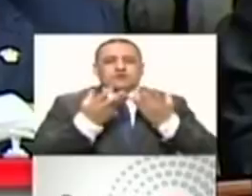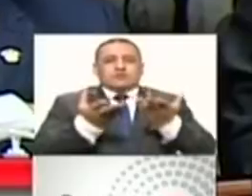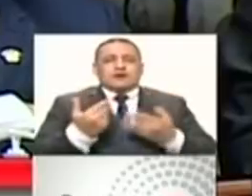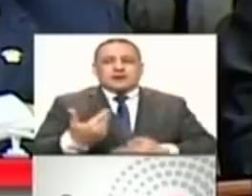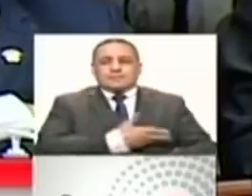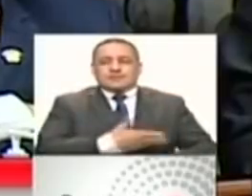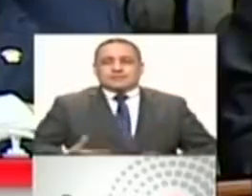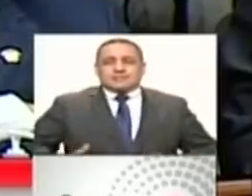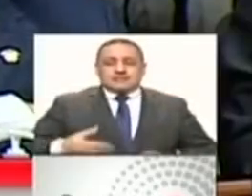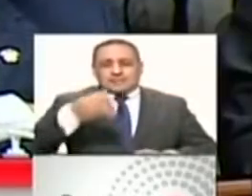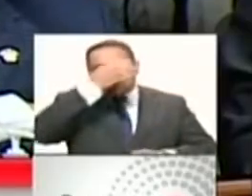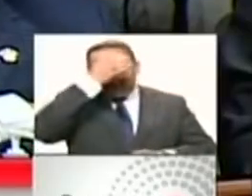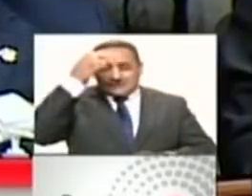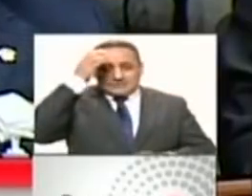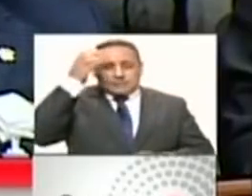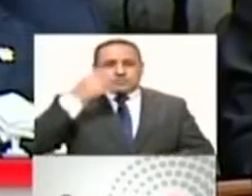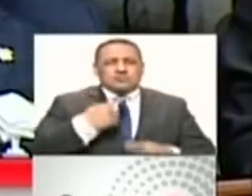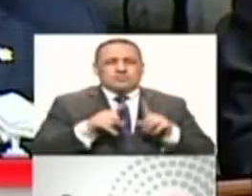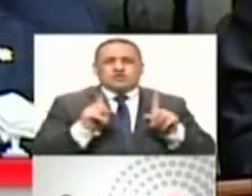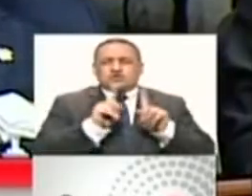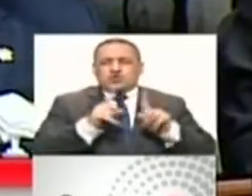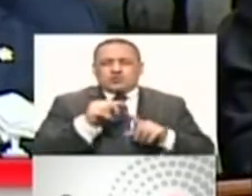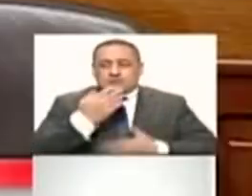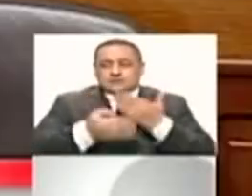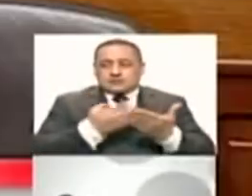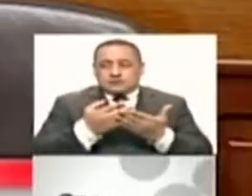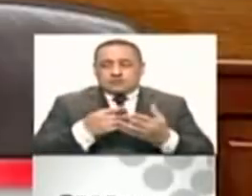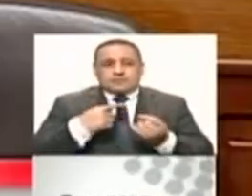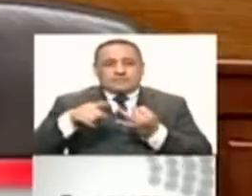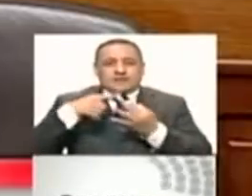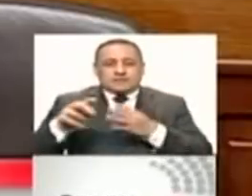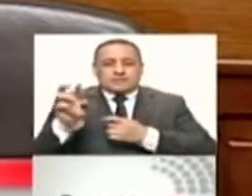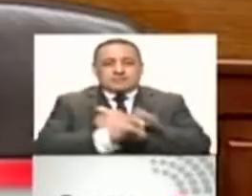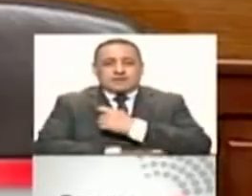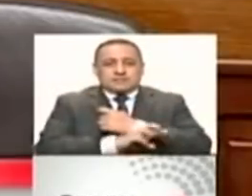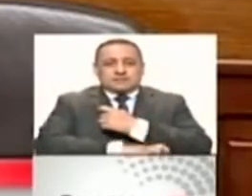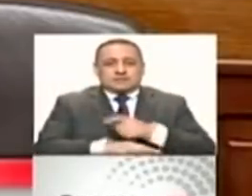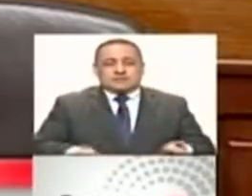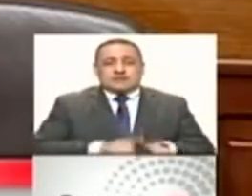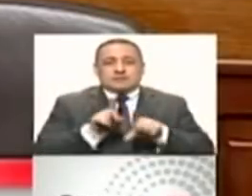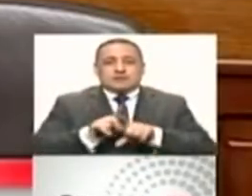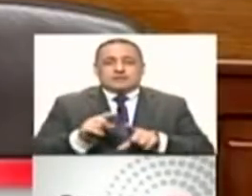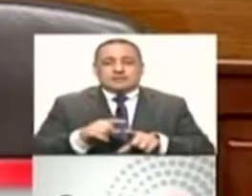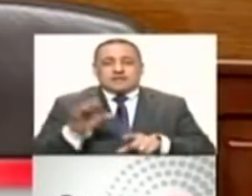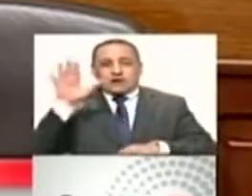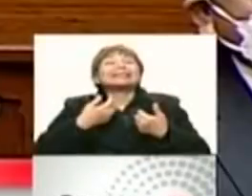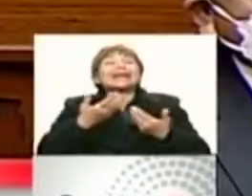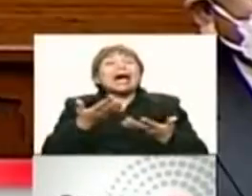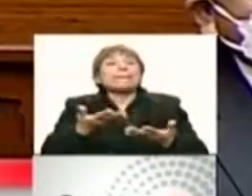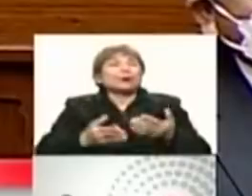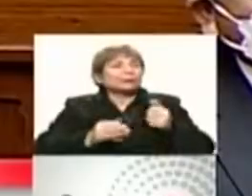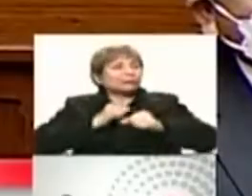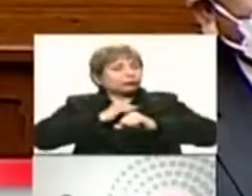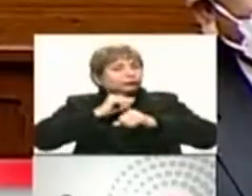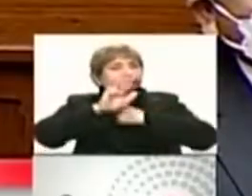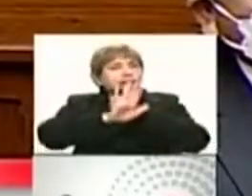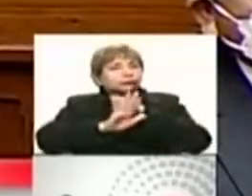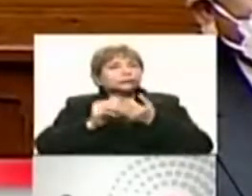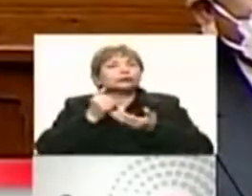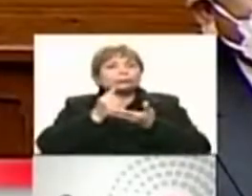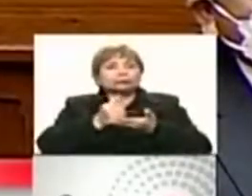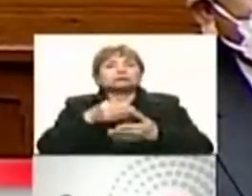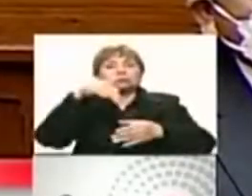beneficio, digamos, para su región a cambio de la consecución de un voto, pero que no creo que se dé en este